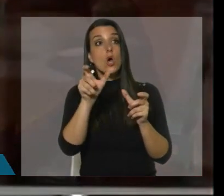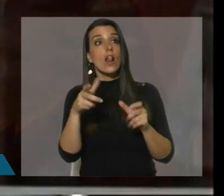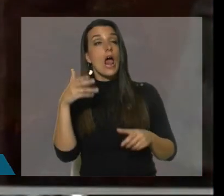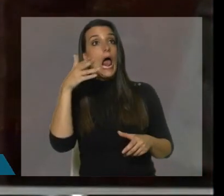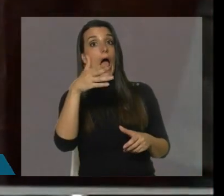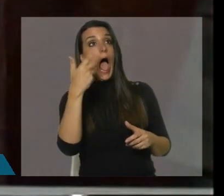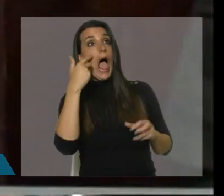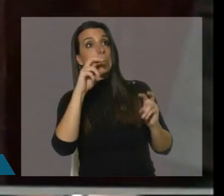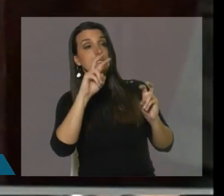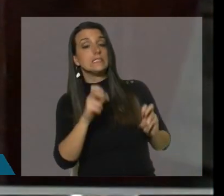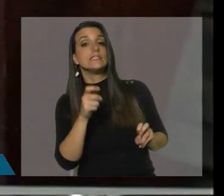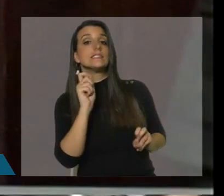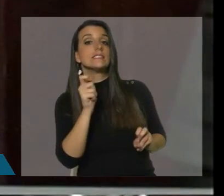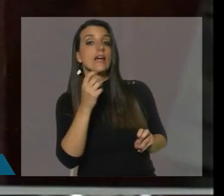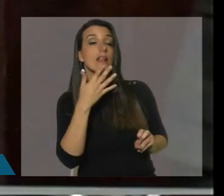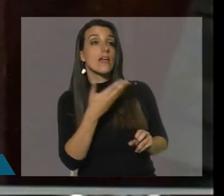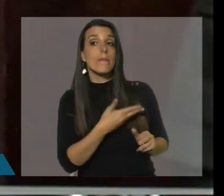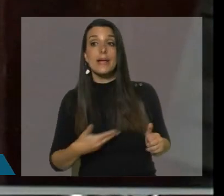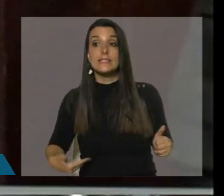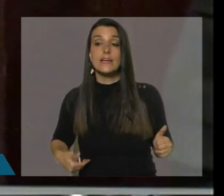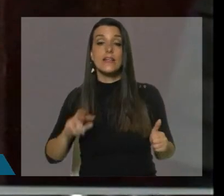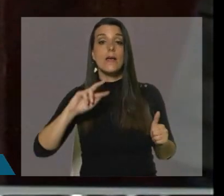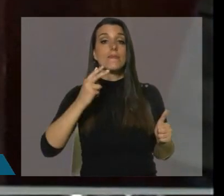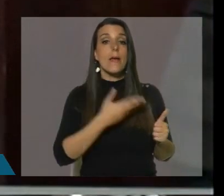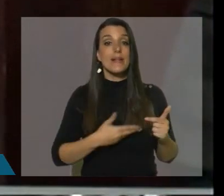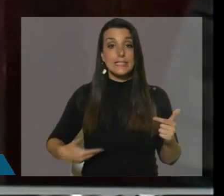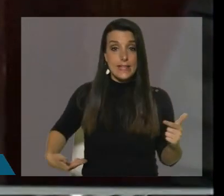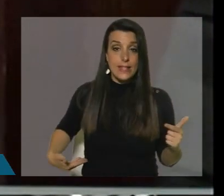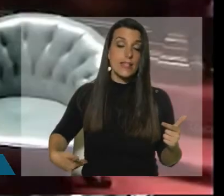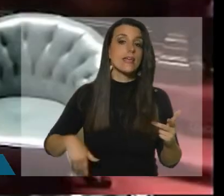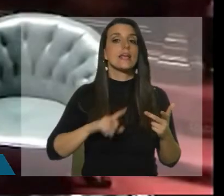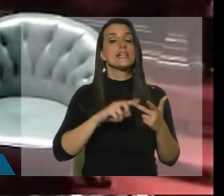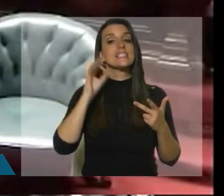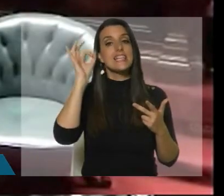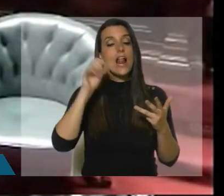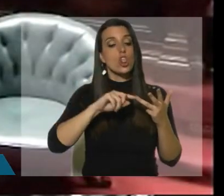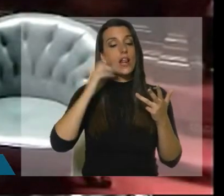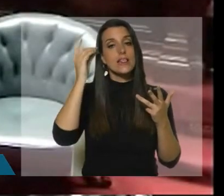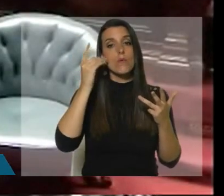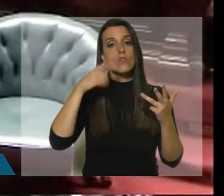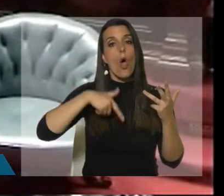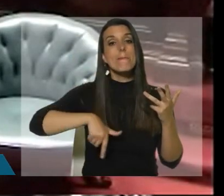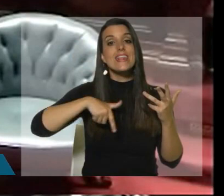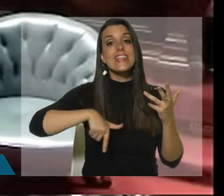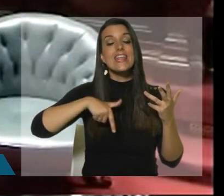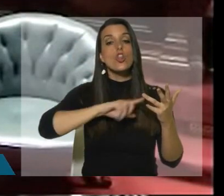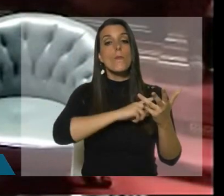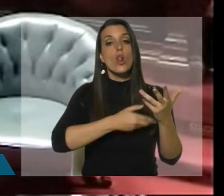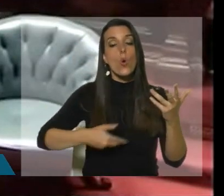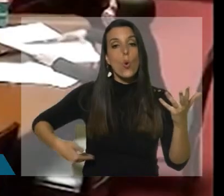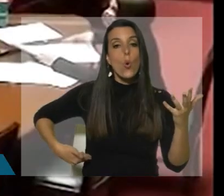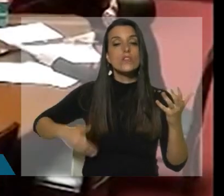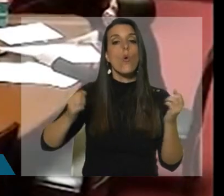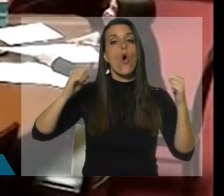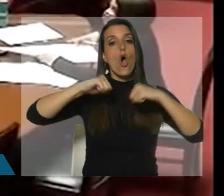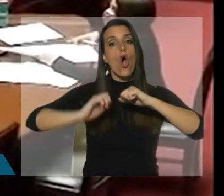a ese juicio político son el presidente y vicepresidente de la República los senadores diputados ministros del poder ejecutivo miembros de la